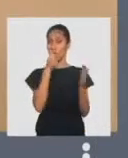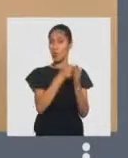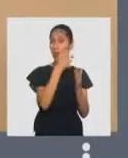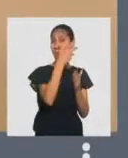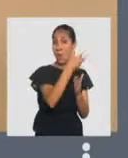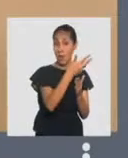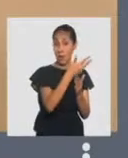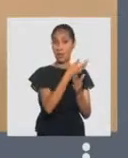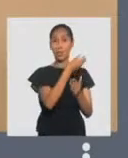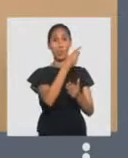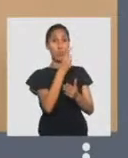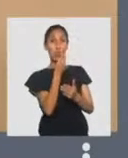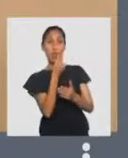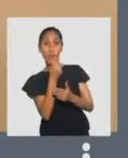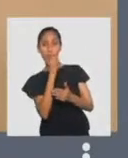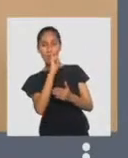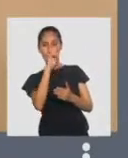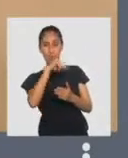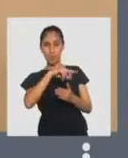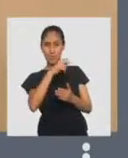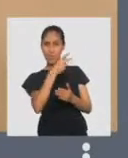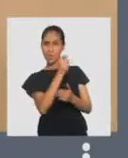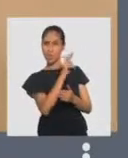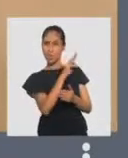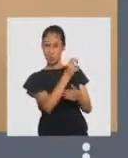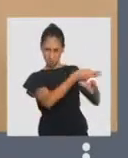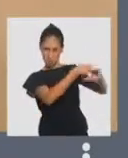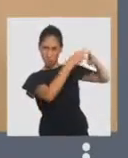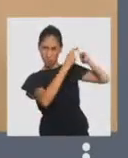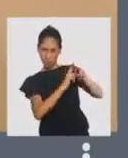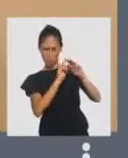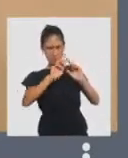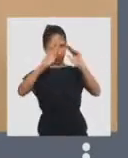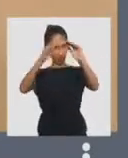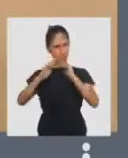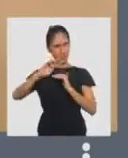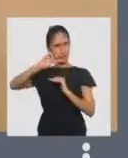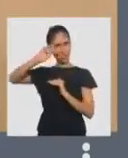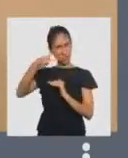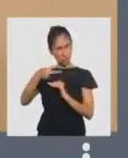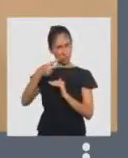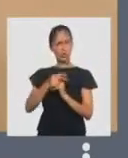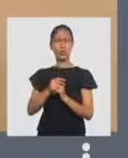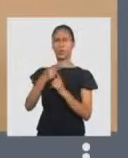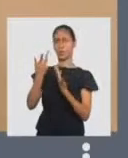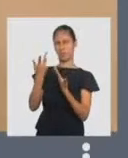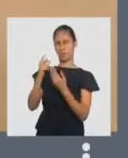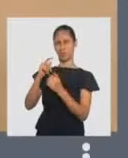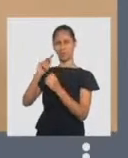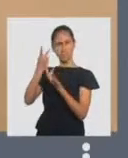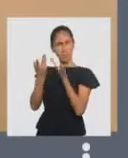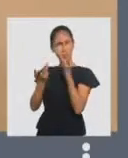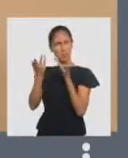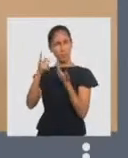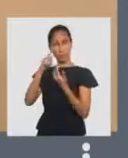que la entidad financiera nos presta. Y segundo, la tasa de costo efectiva